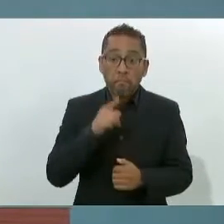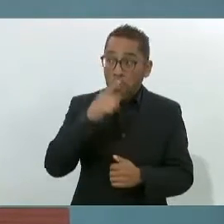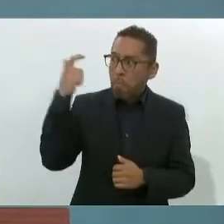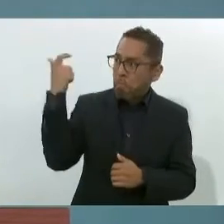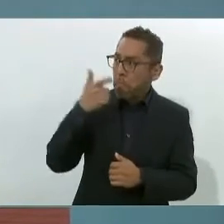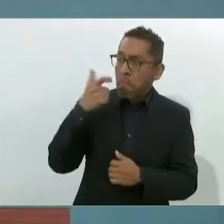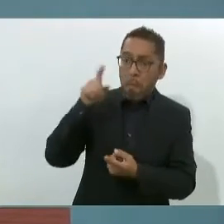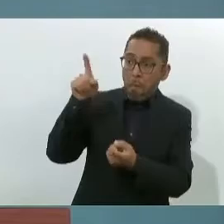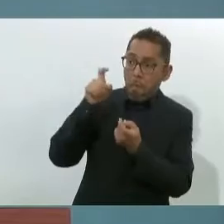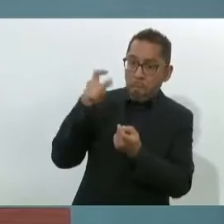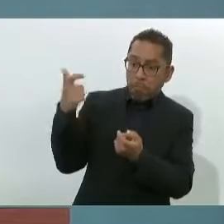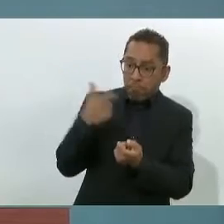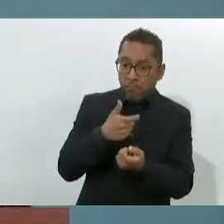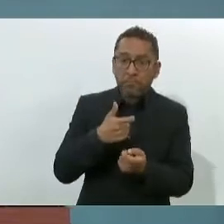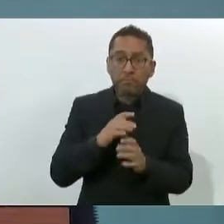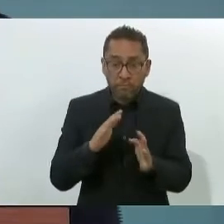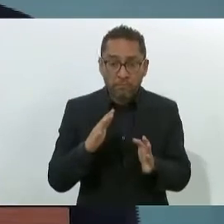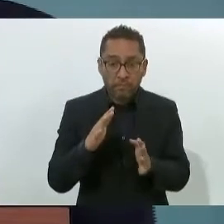recibió en el